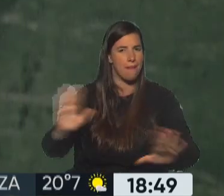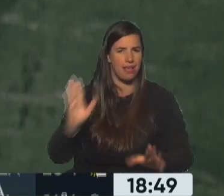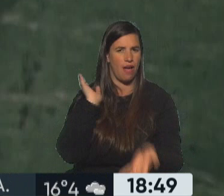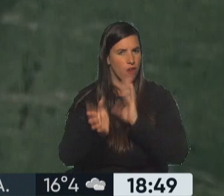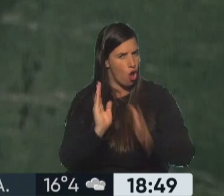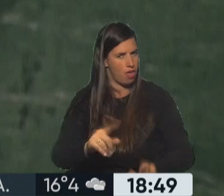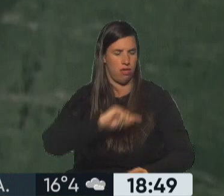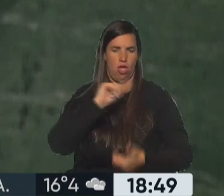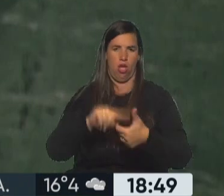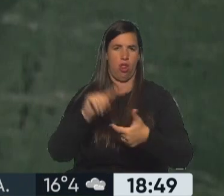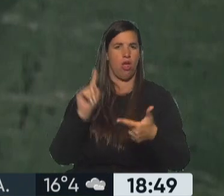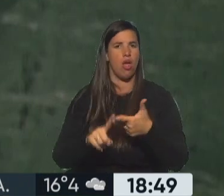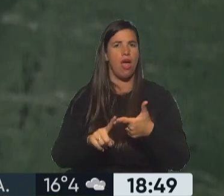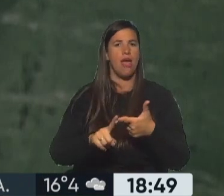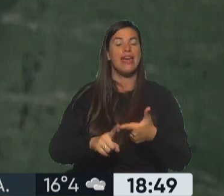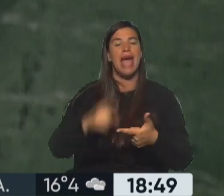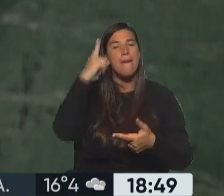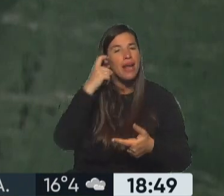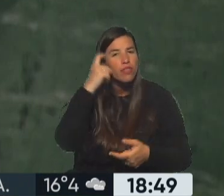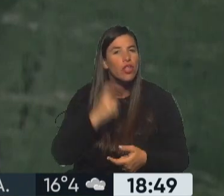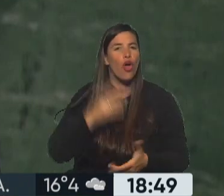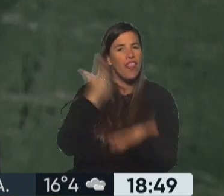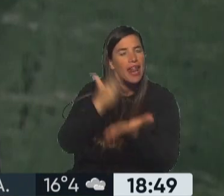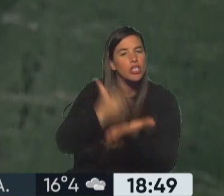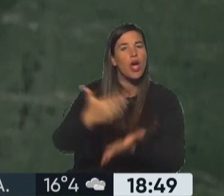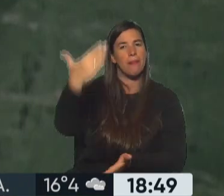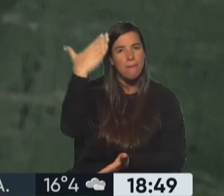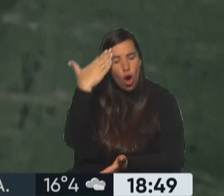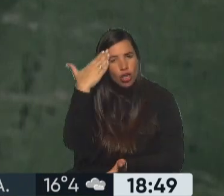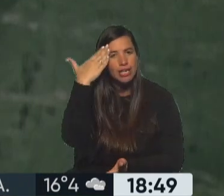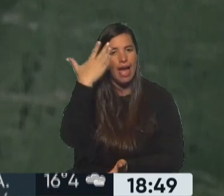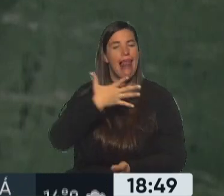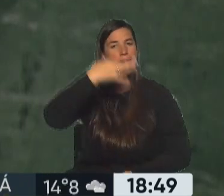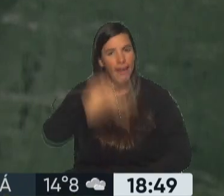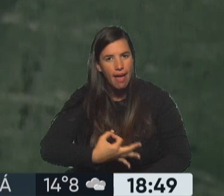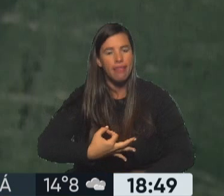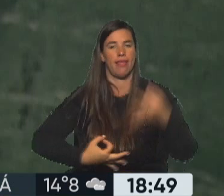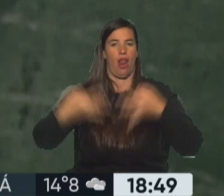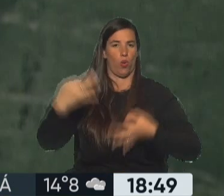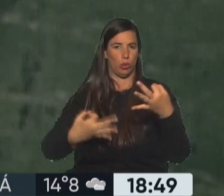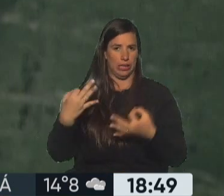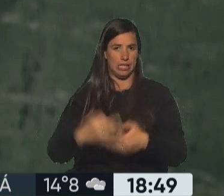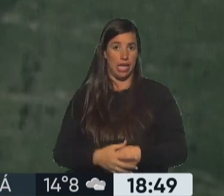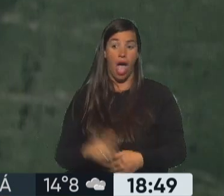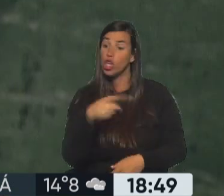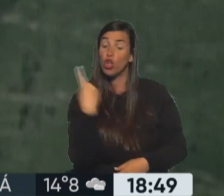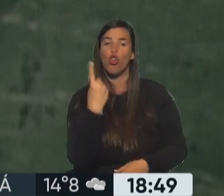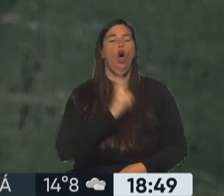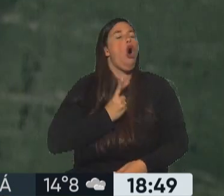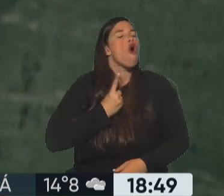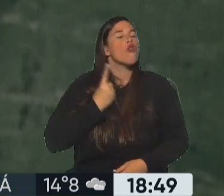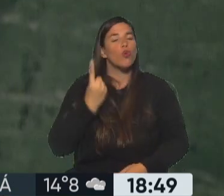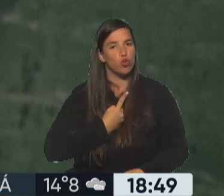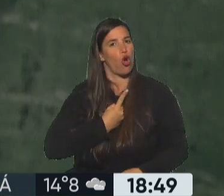Estado el derecho a la memoria, a la verdad y a la justicia. Y estamos orgullosos de